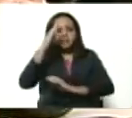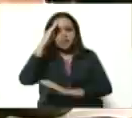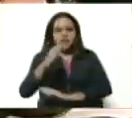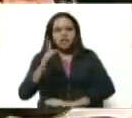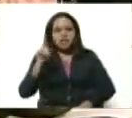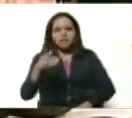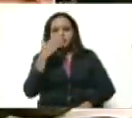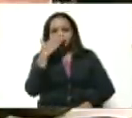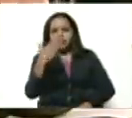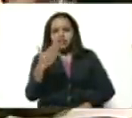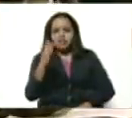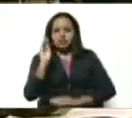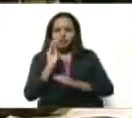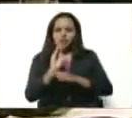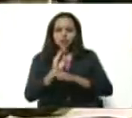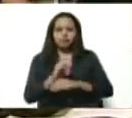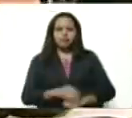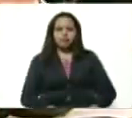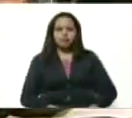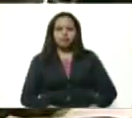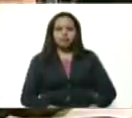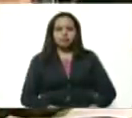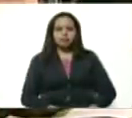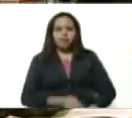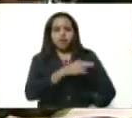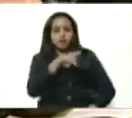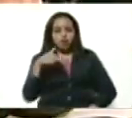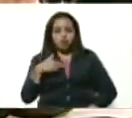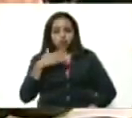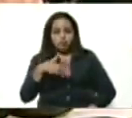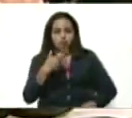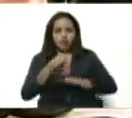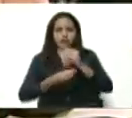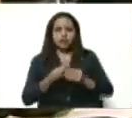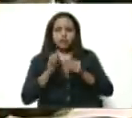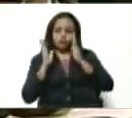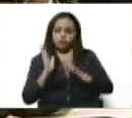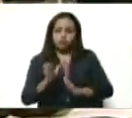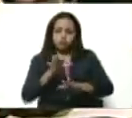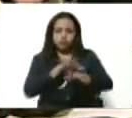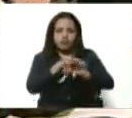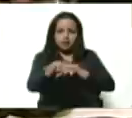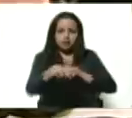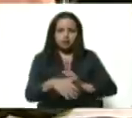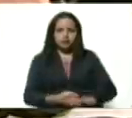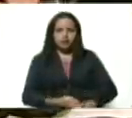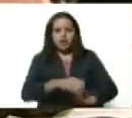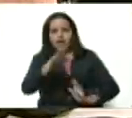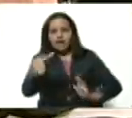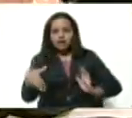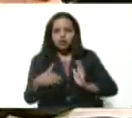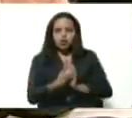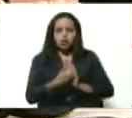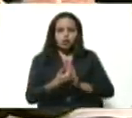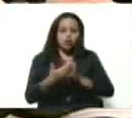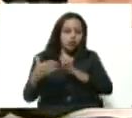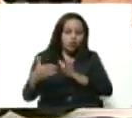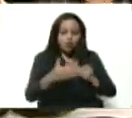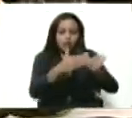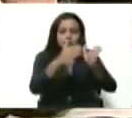en el frente de la seguridad para nosotros poder hacer una contención mayor en todos esos pasos ilegales